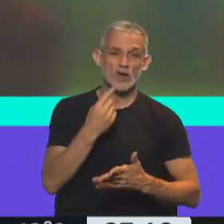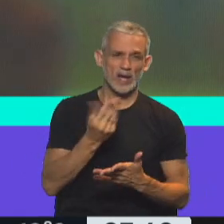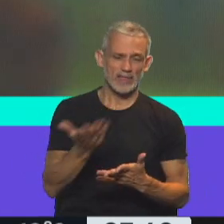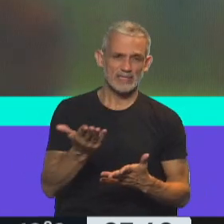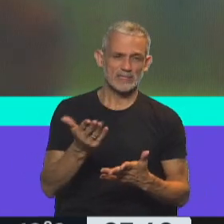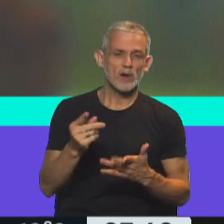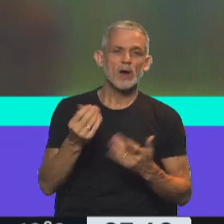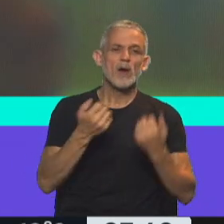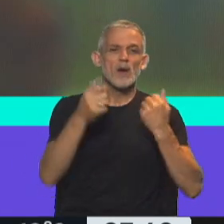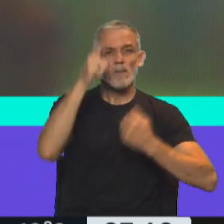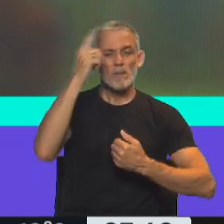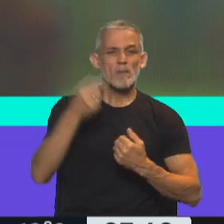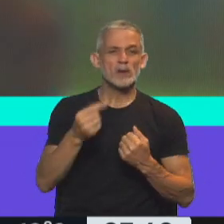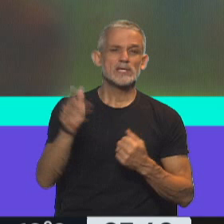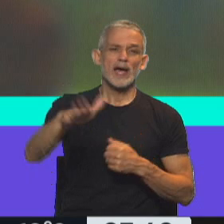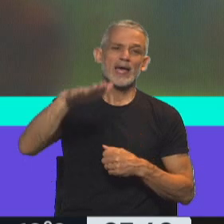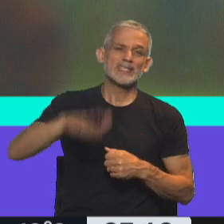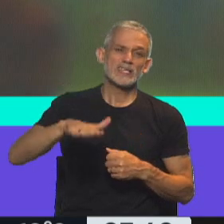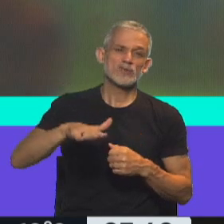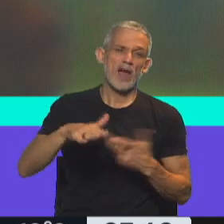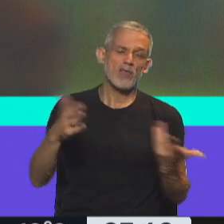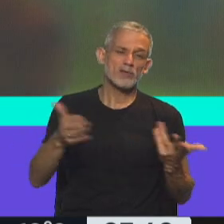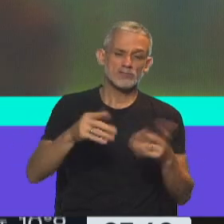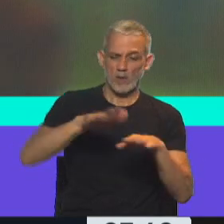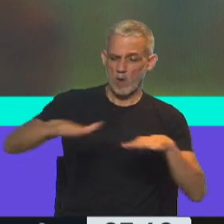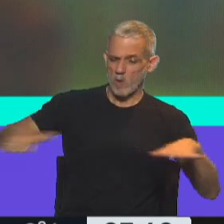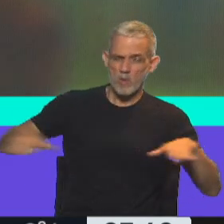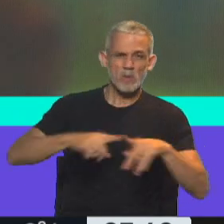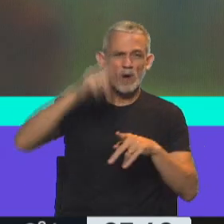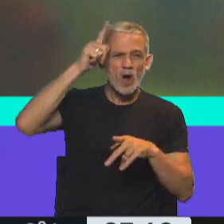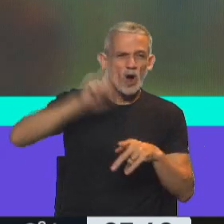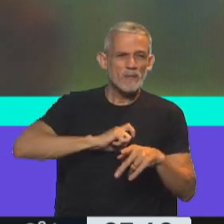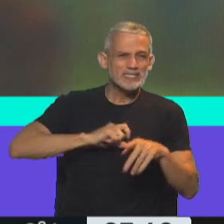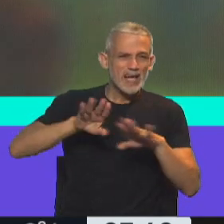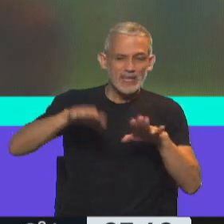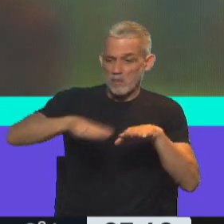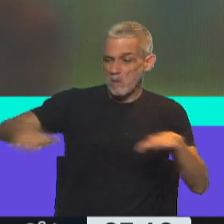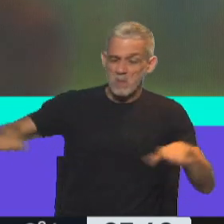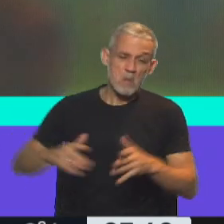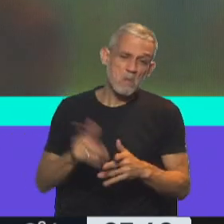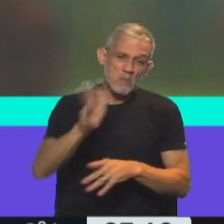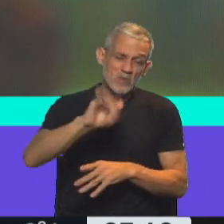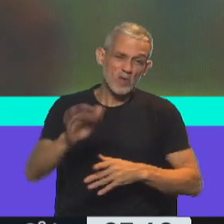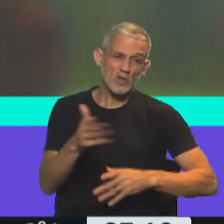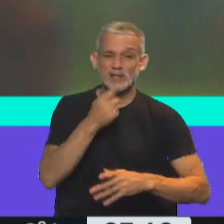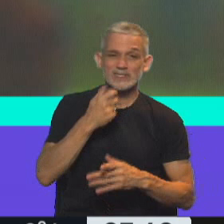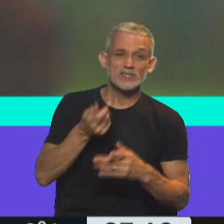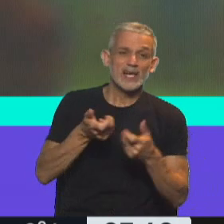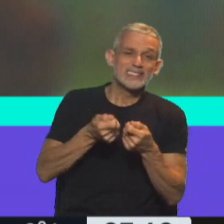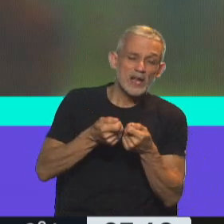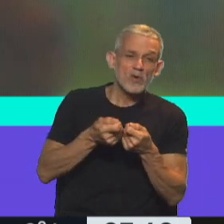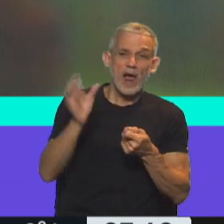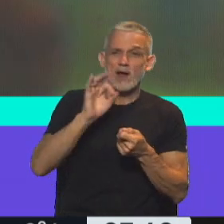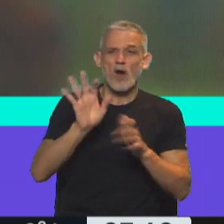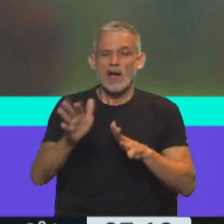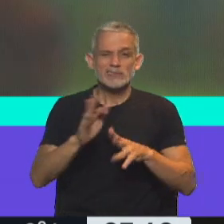que muchos móviles policiales están estacionados frente a la seccional, frente a la comisaría, y que en la cotidiana, si no es un teléfono celular, es esto,